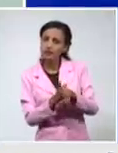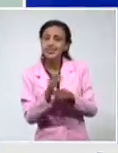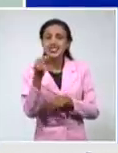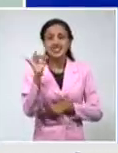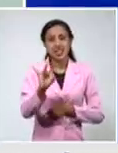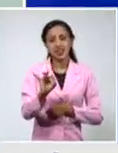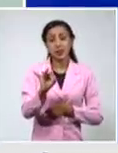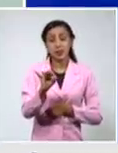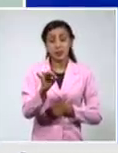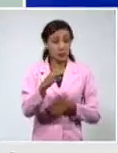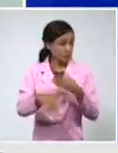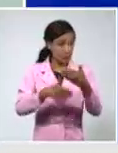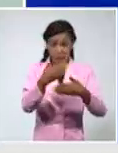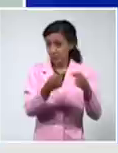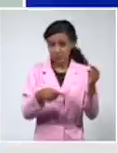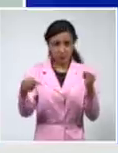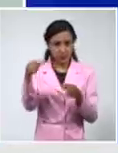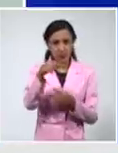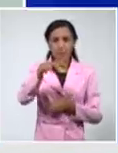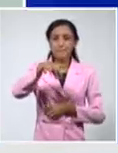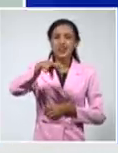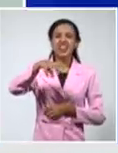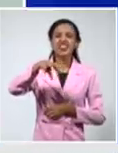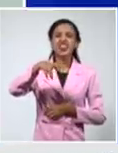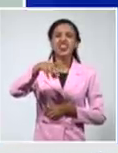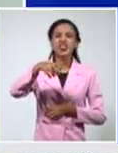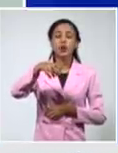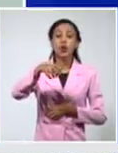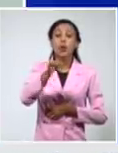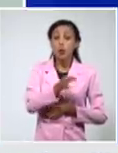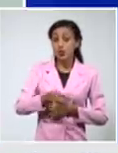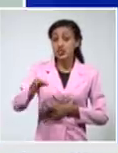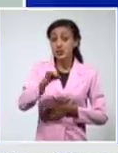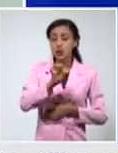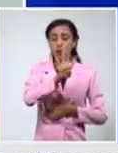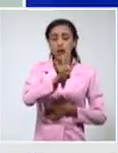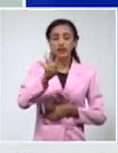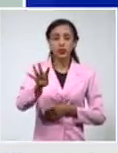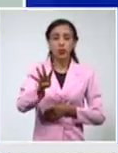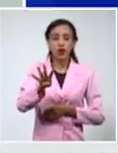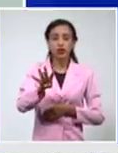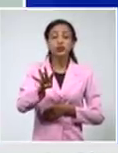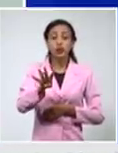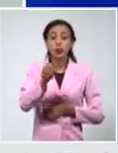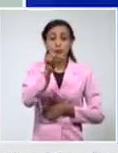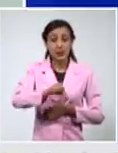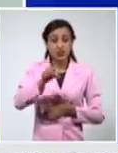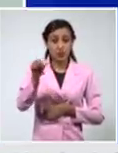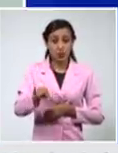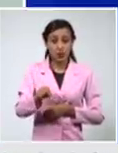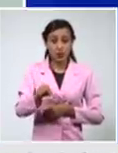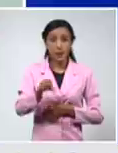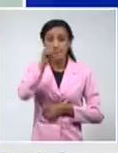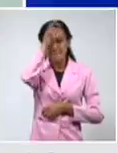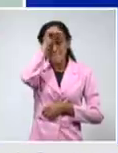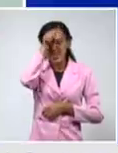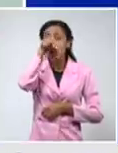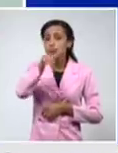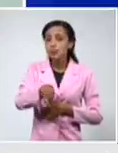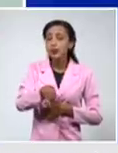Río Cabecera, 44 casos. En Minas de Matajambre y en La Palma, 6 casos en cada